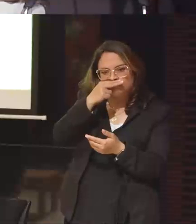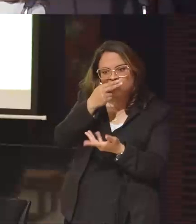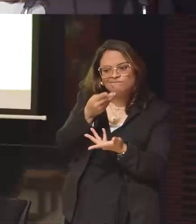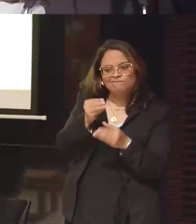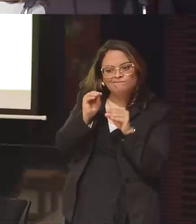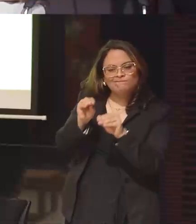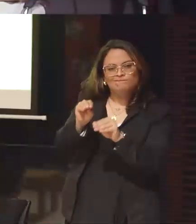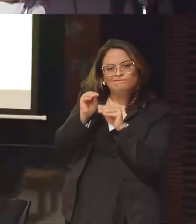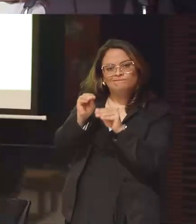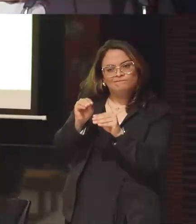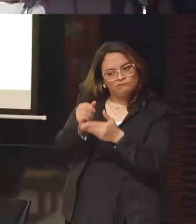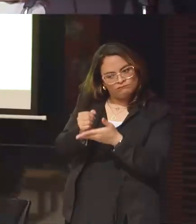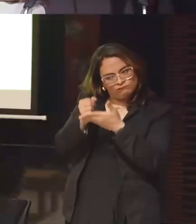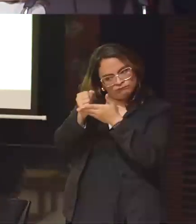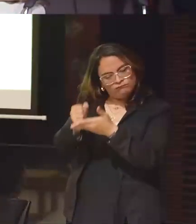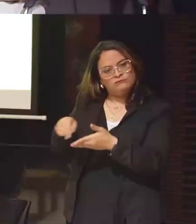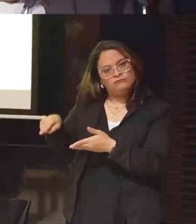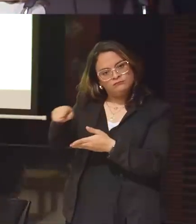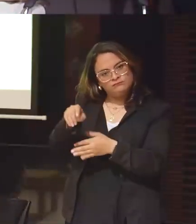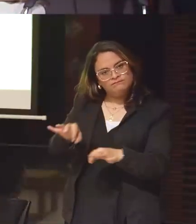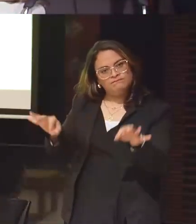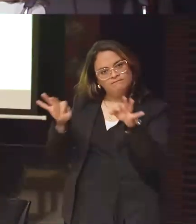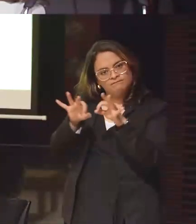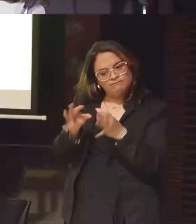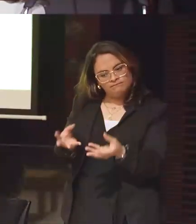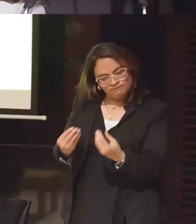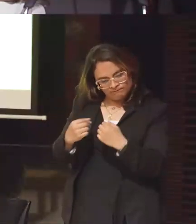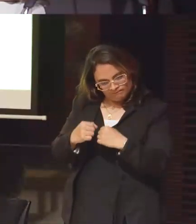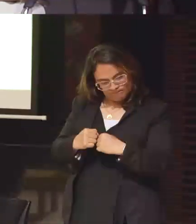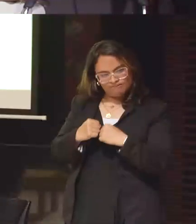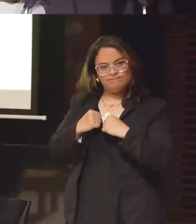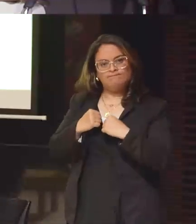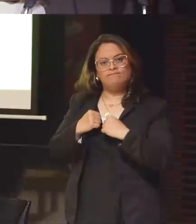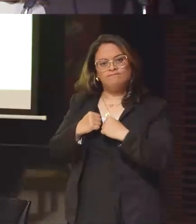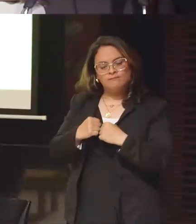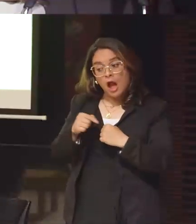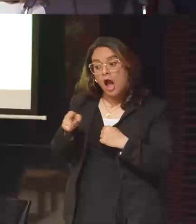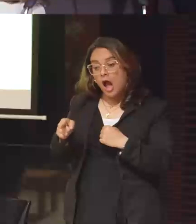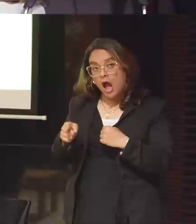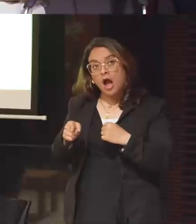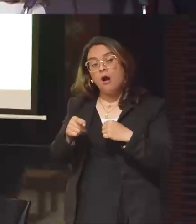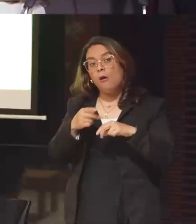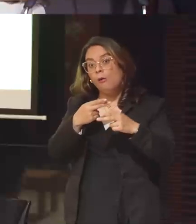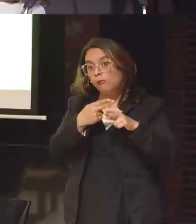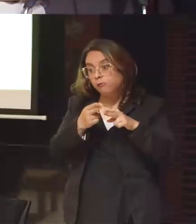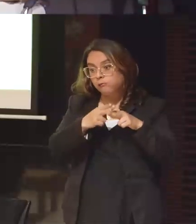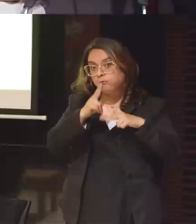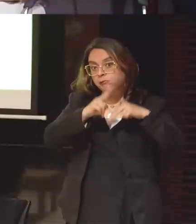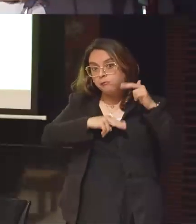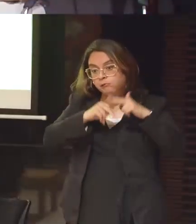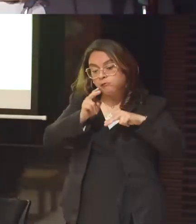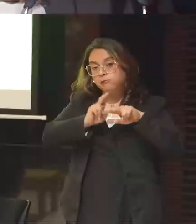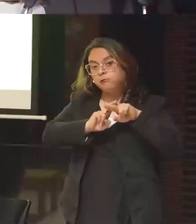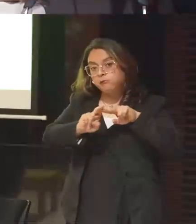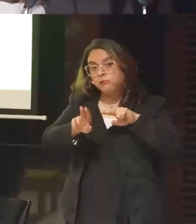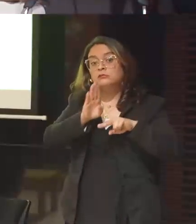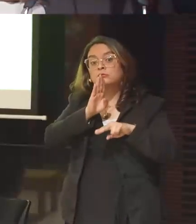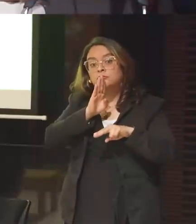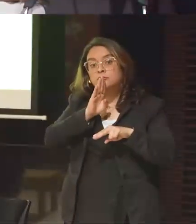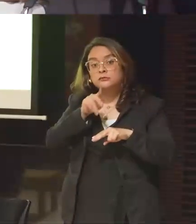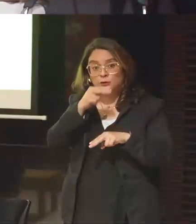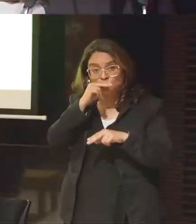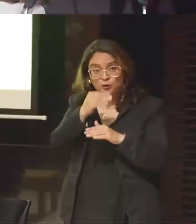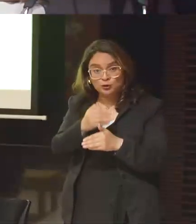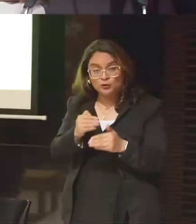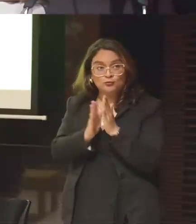hacer es llegar a los colegios. Los primeros enamorados, conscientes, orgullosos de lo que pasa con el metro son